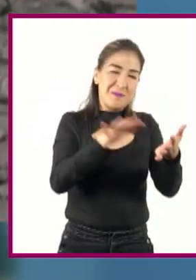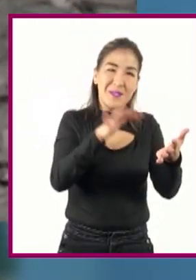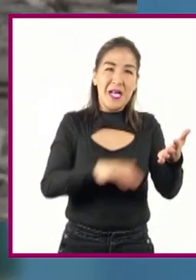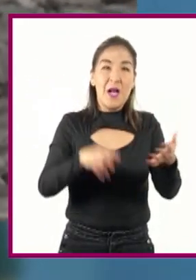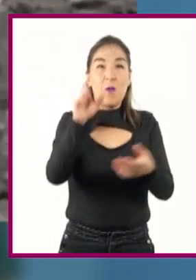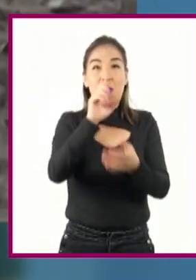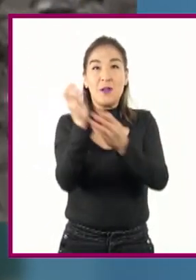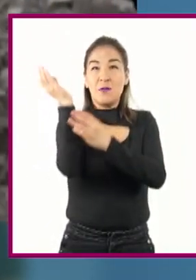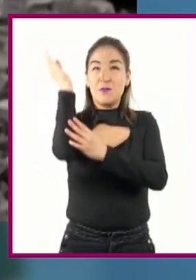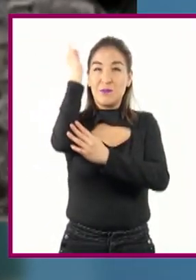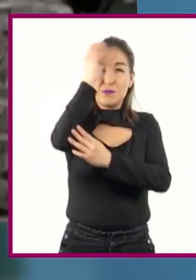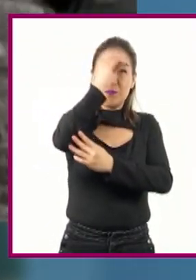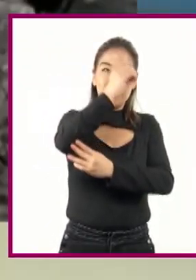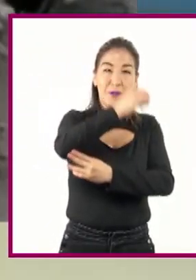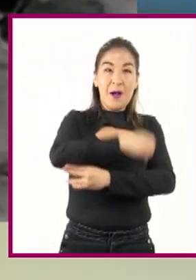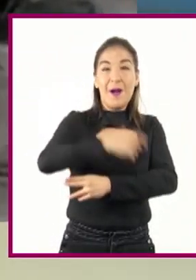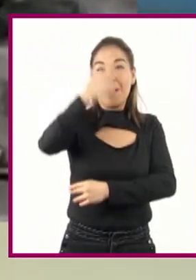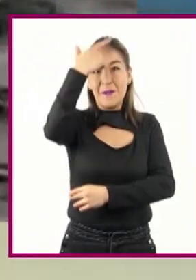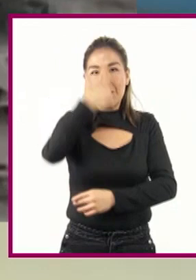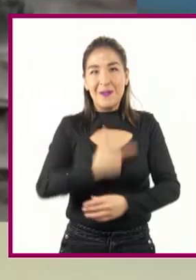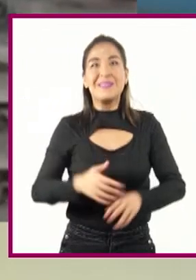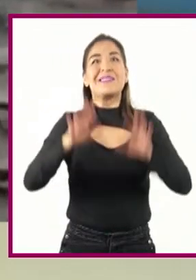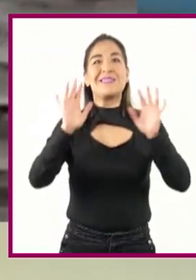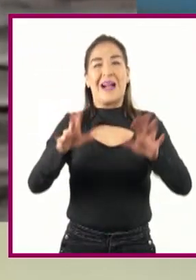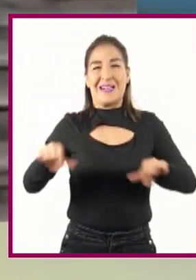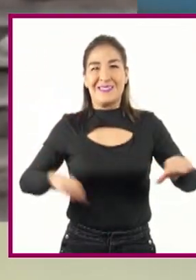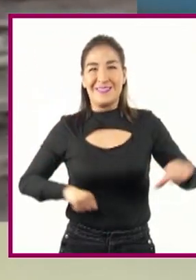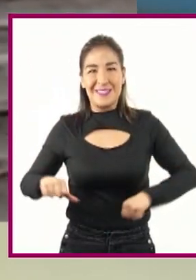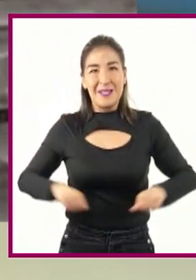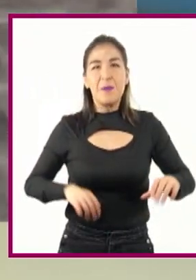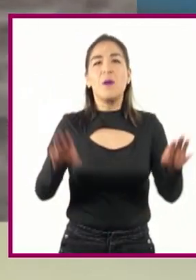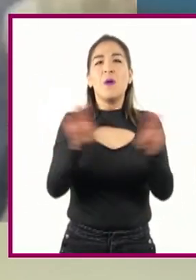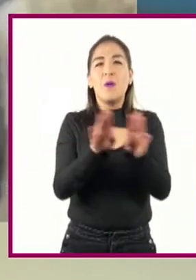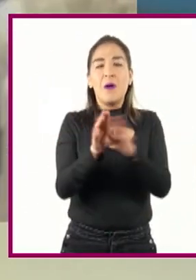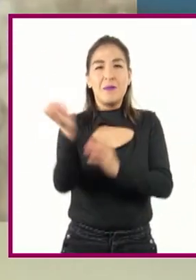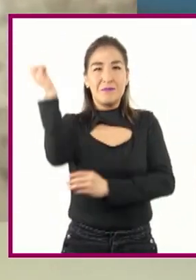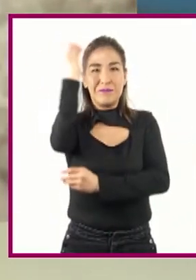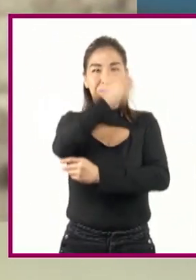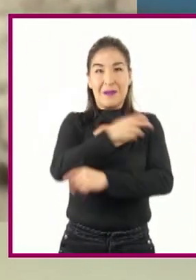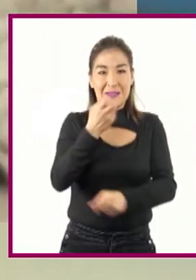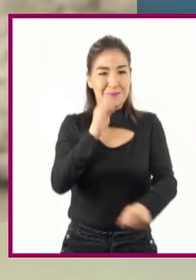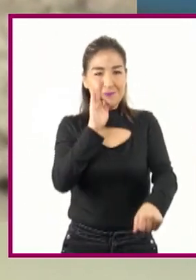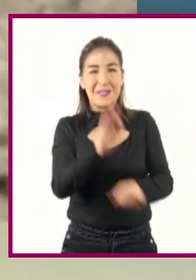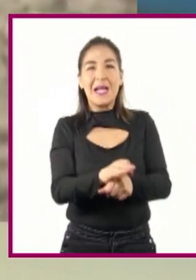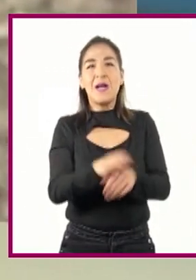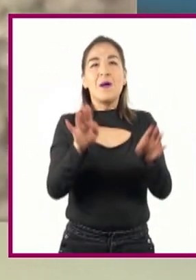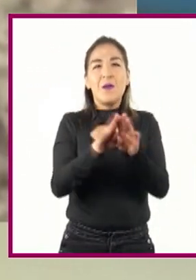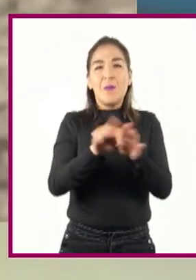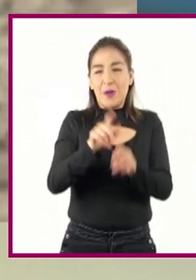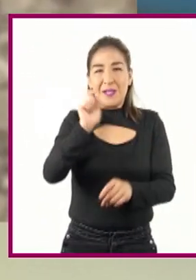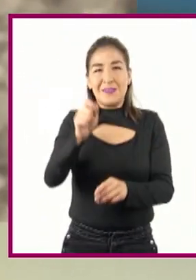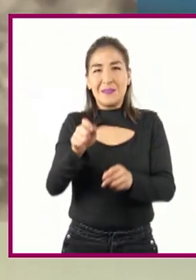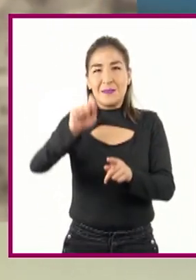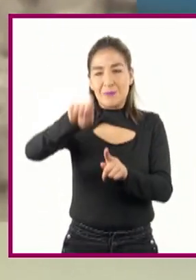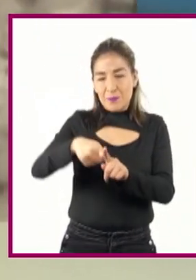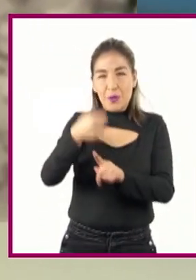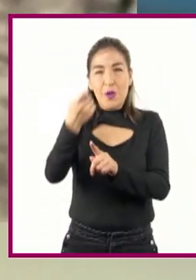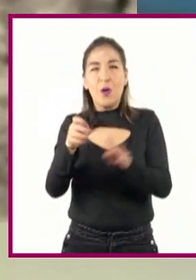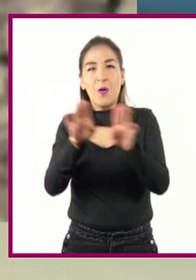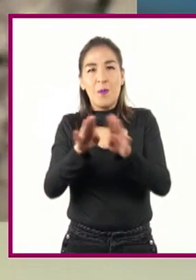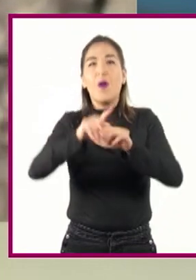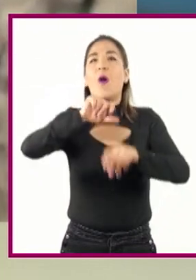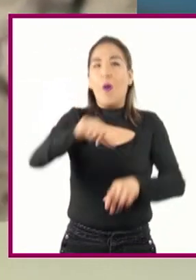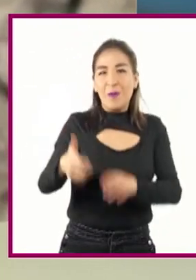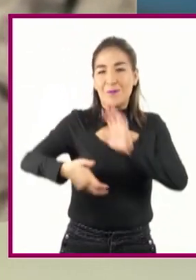noche, comenzaba la actividad. Amparados por la oscuridad, reparaban alambradas, cavaban nuevas